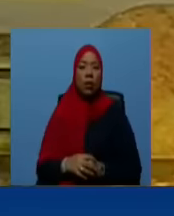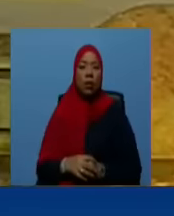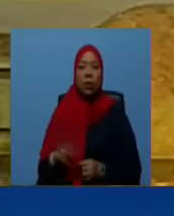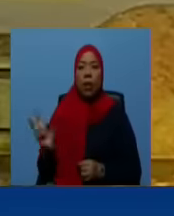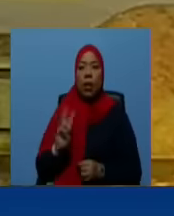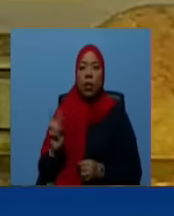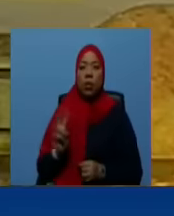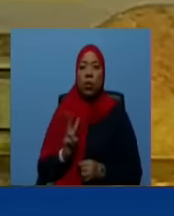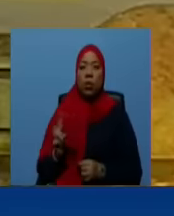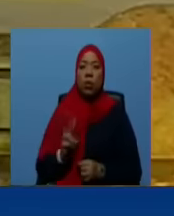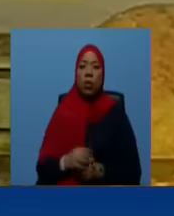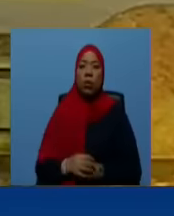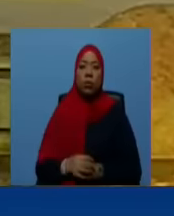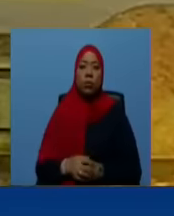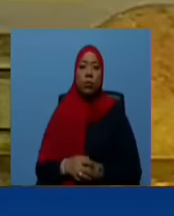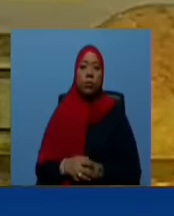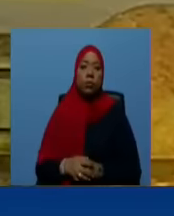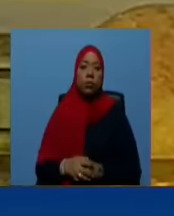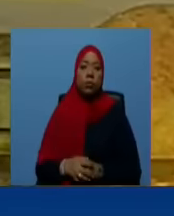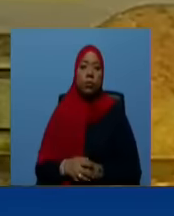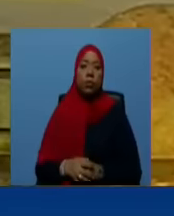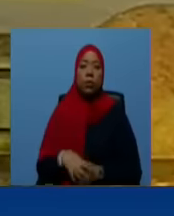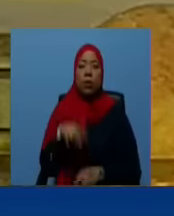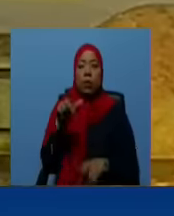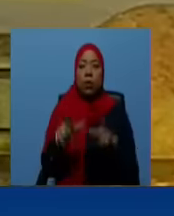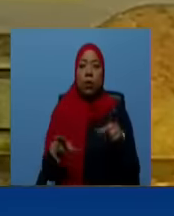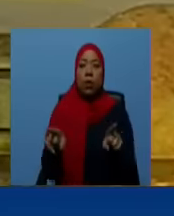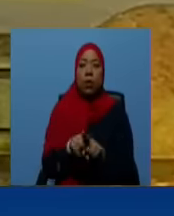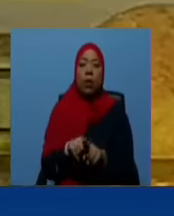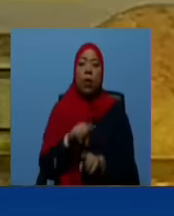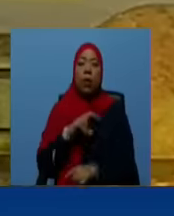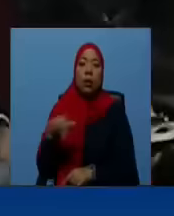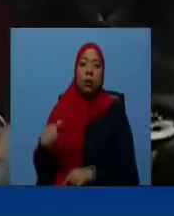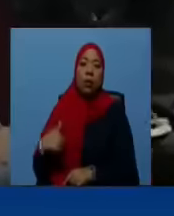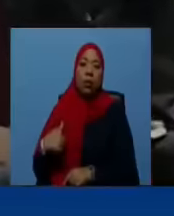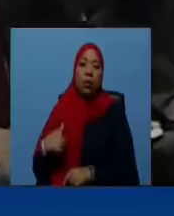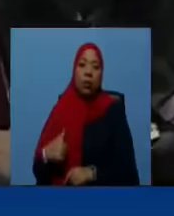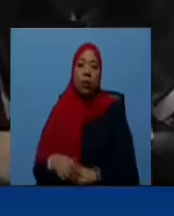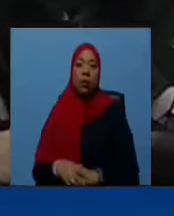Venezuela. Eso va a ser así, ustedes van a ver.